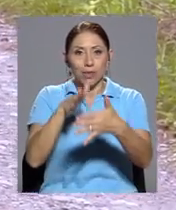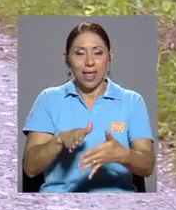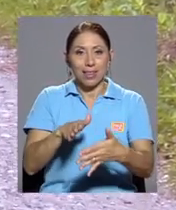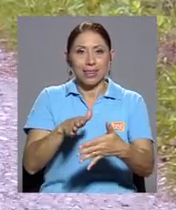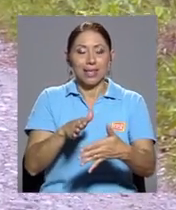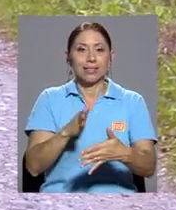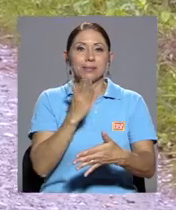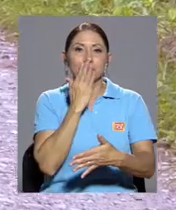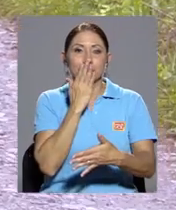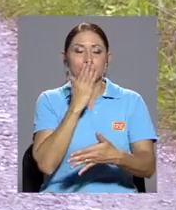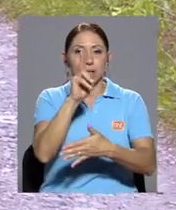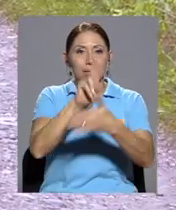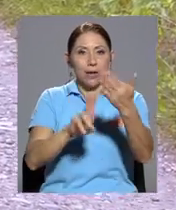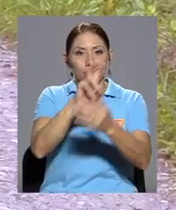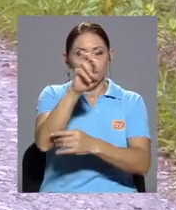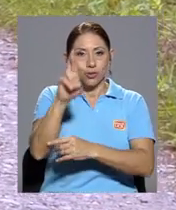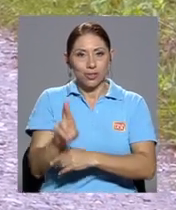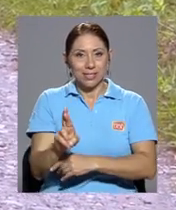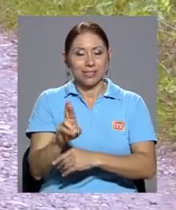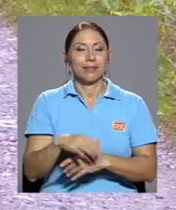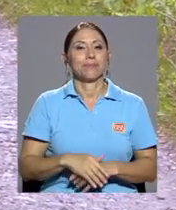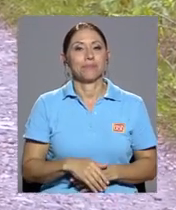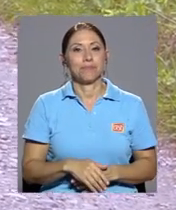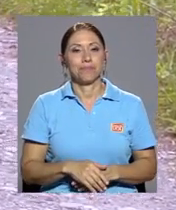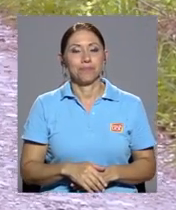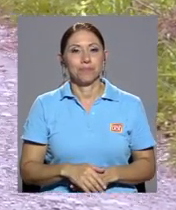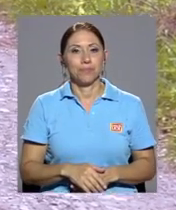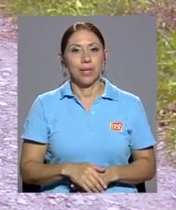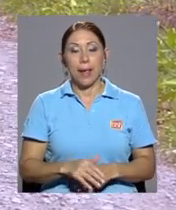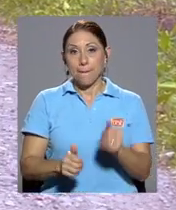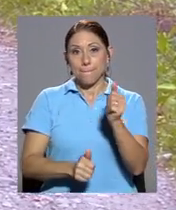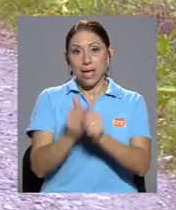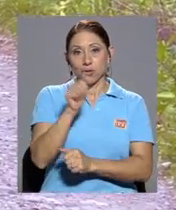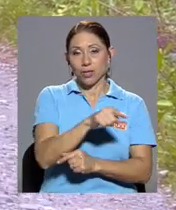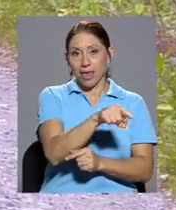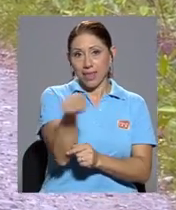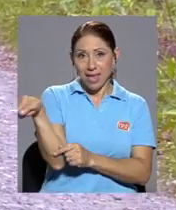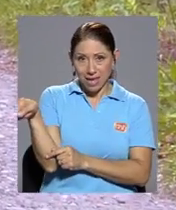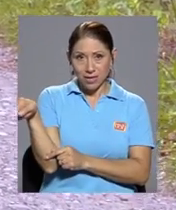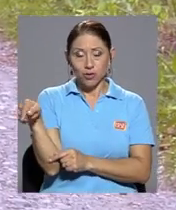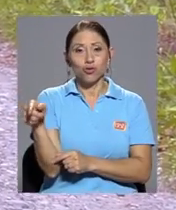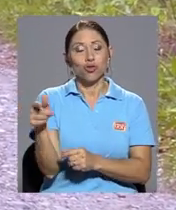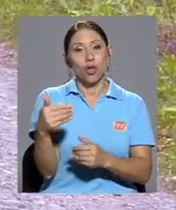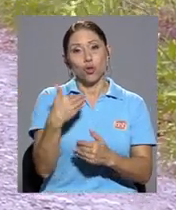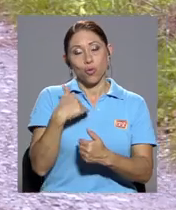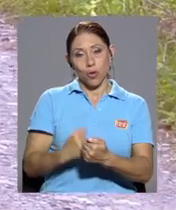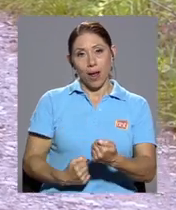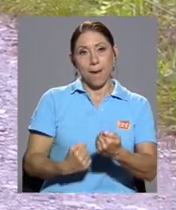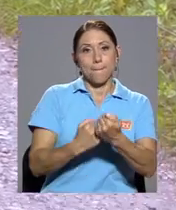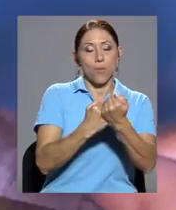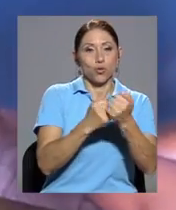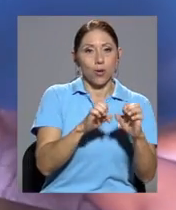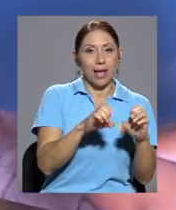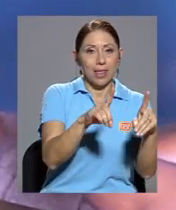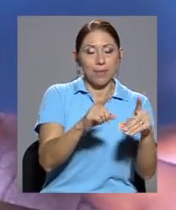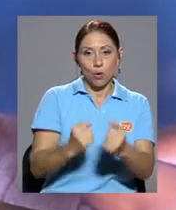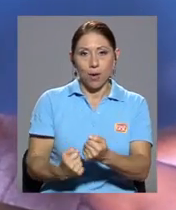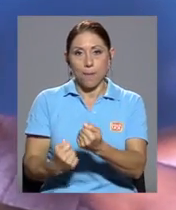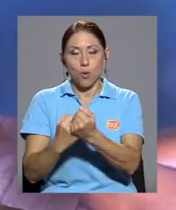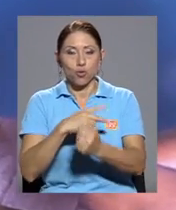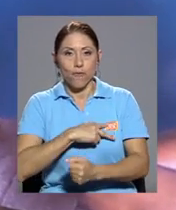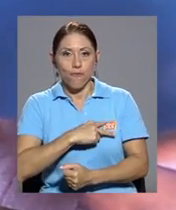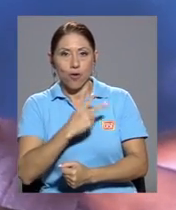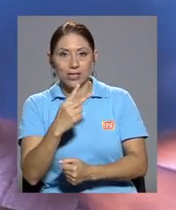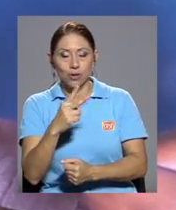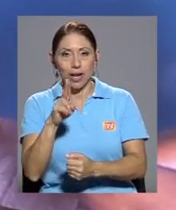costa rica que provienen de territorios indígenas la mayoría de ellos recibieron apoyo académica y vocacional de la ugr